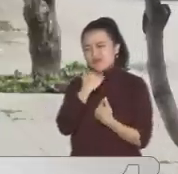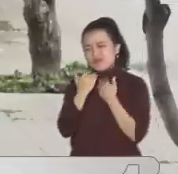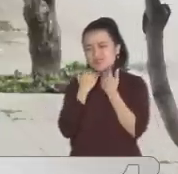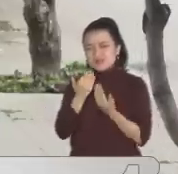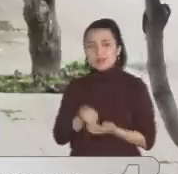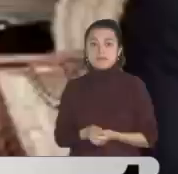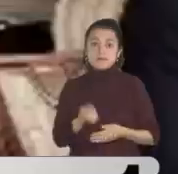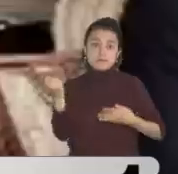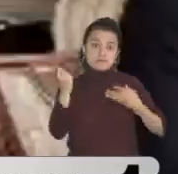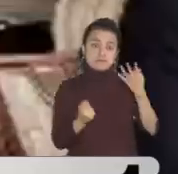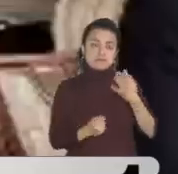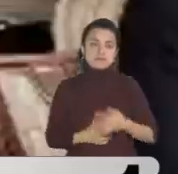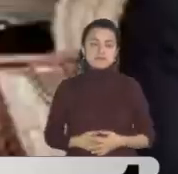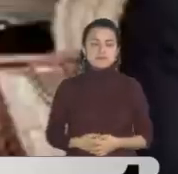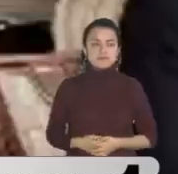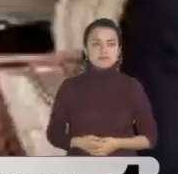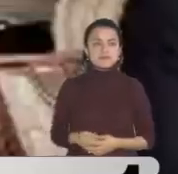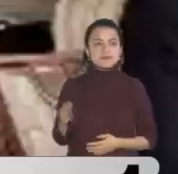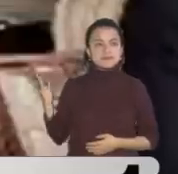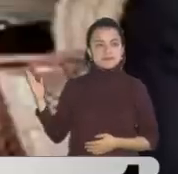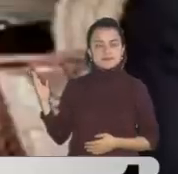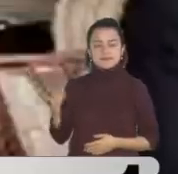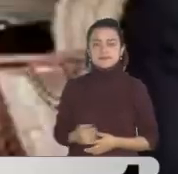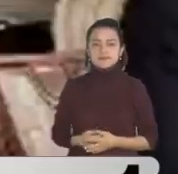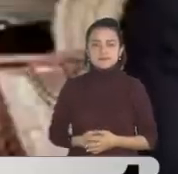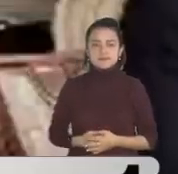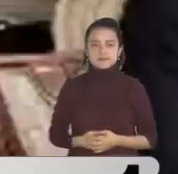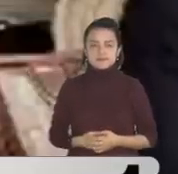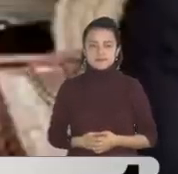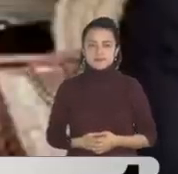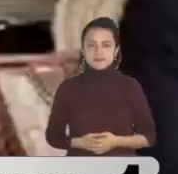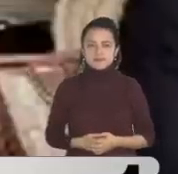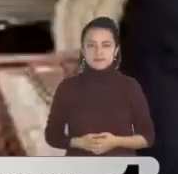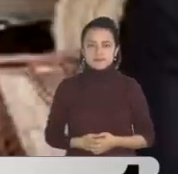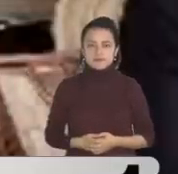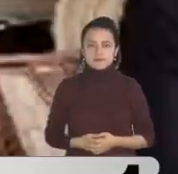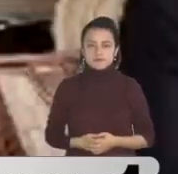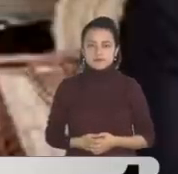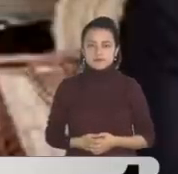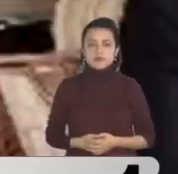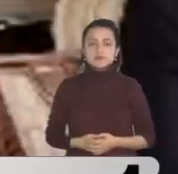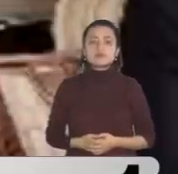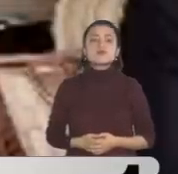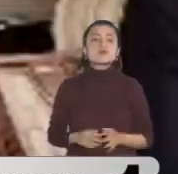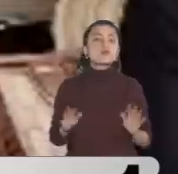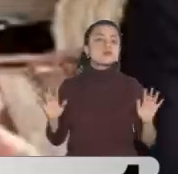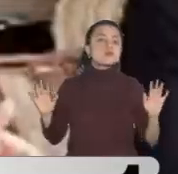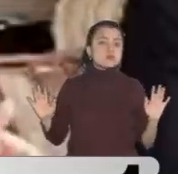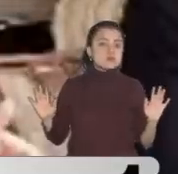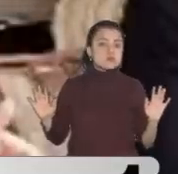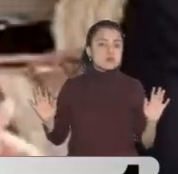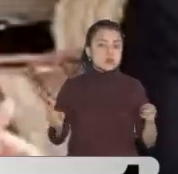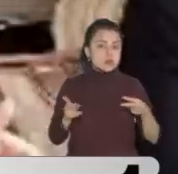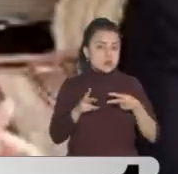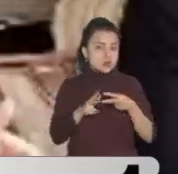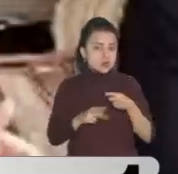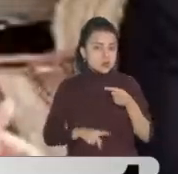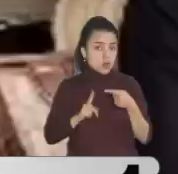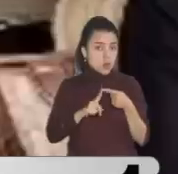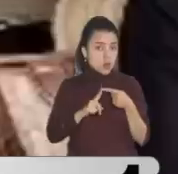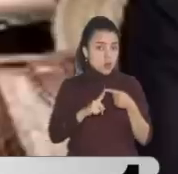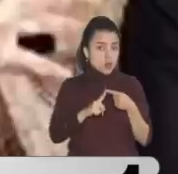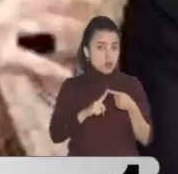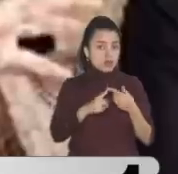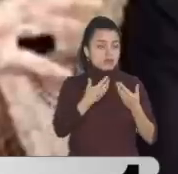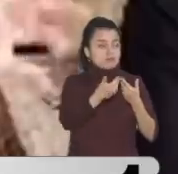otros. Tenemos dos cosas por hacer frente a este que no. O dividir ese centro aún más